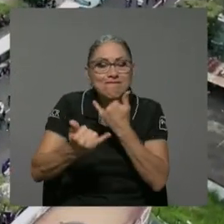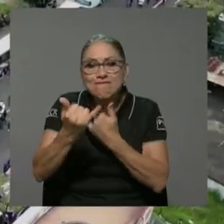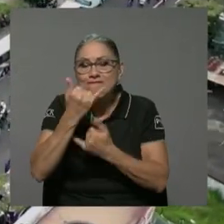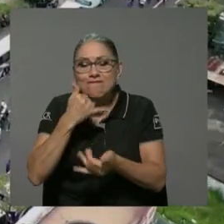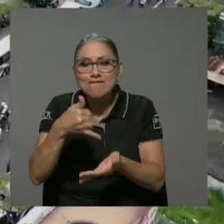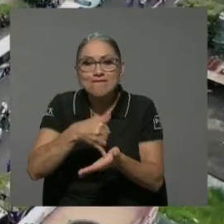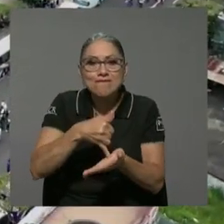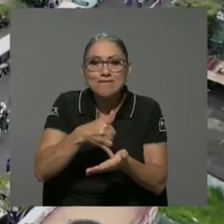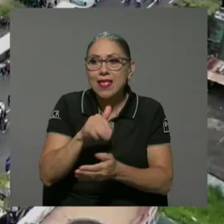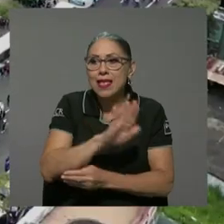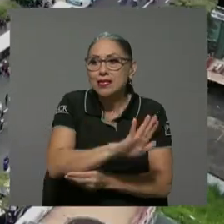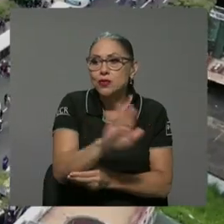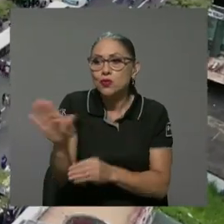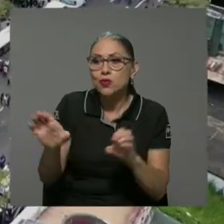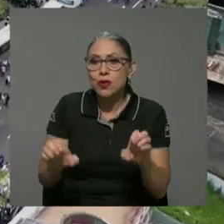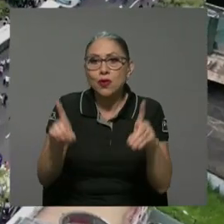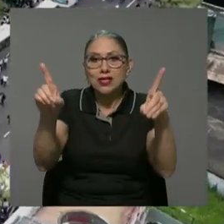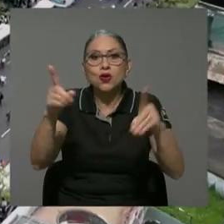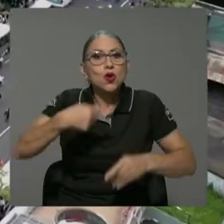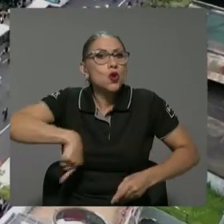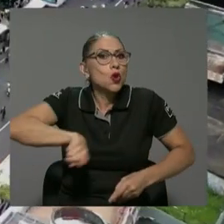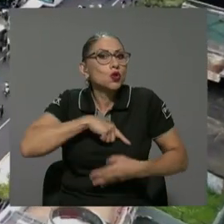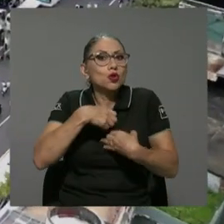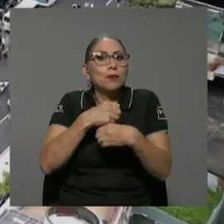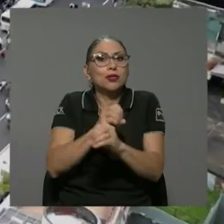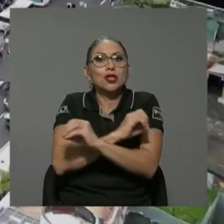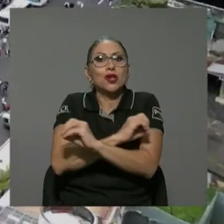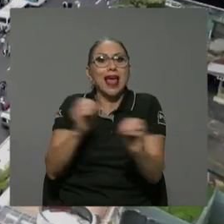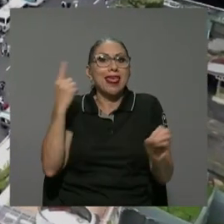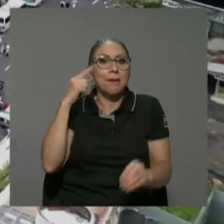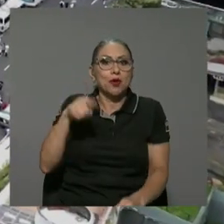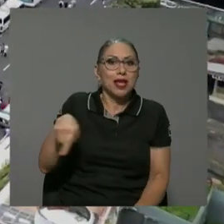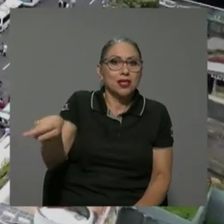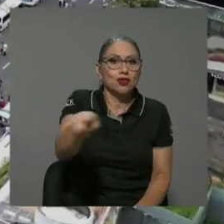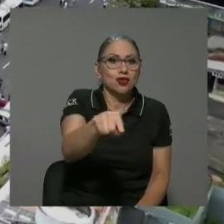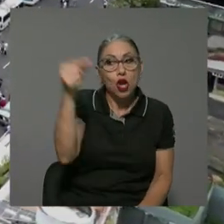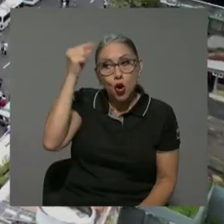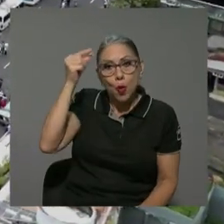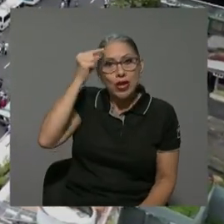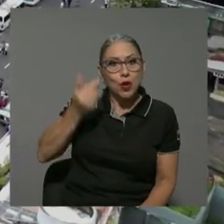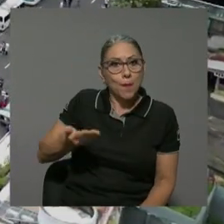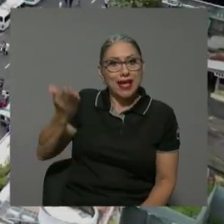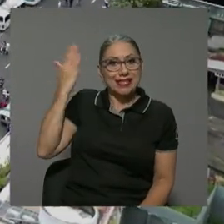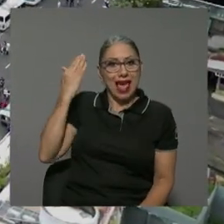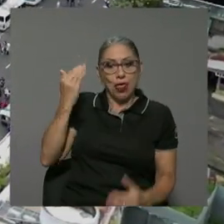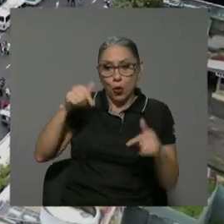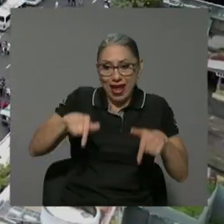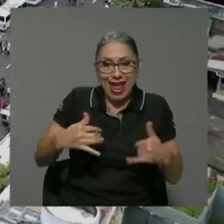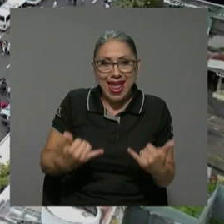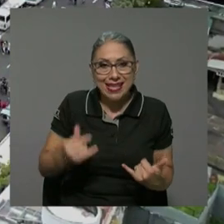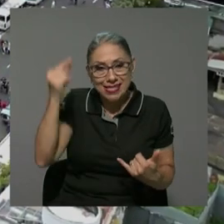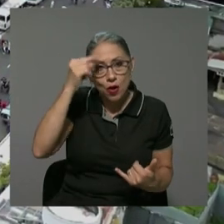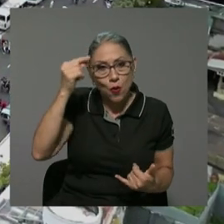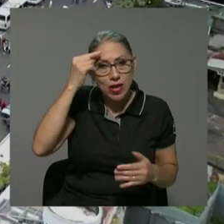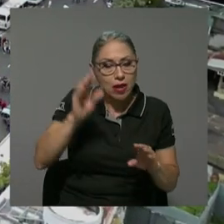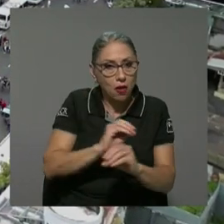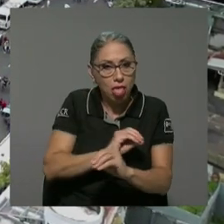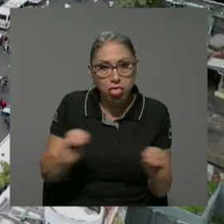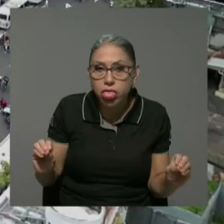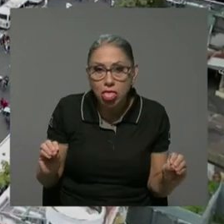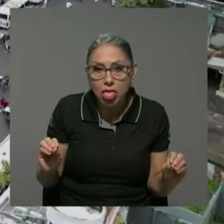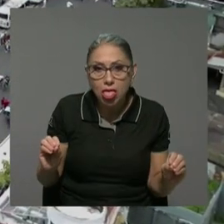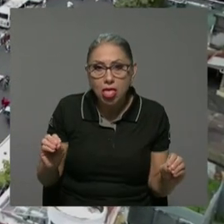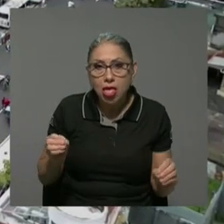no hemos hecho nada por ellos, ni el gobierno pasado, ni este, ¿verdad?, porque en ninguno de los dos casos se ha